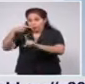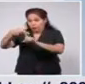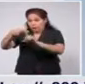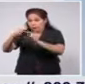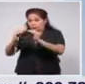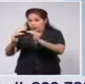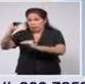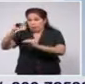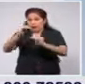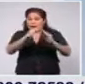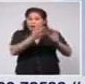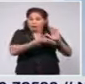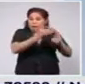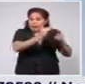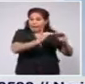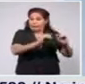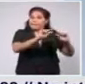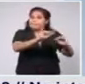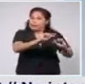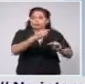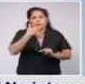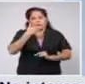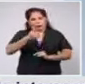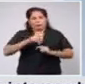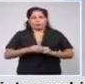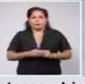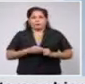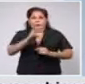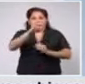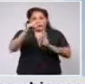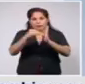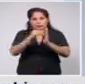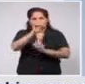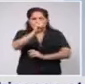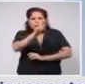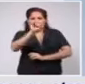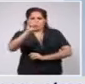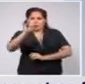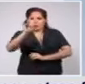diagnostiquen. De los 3.361, el